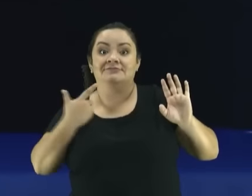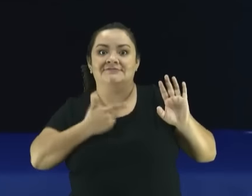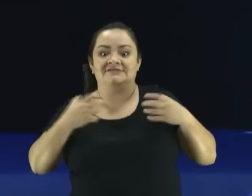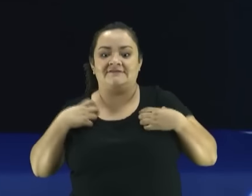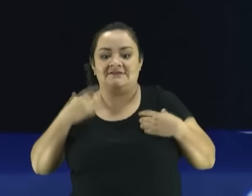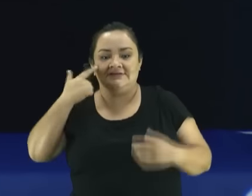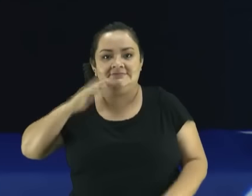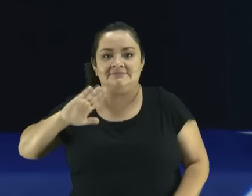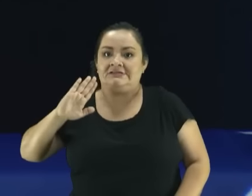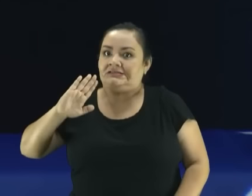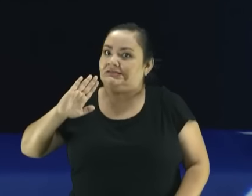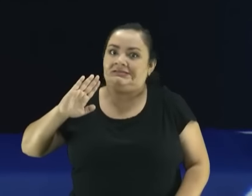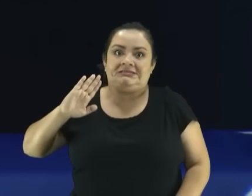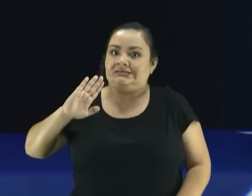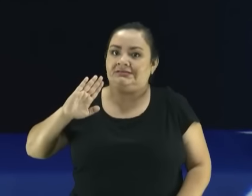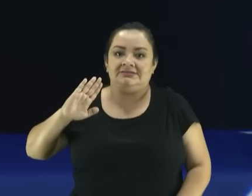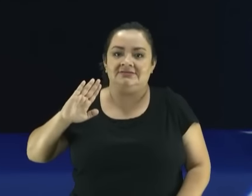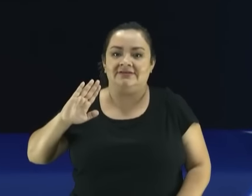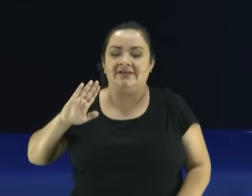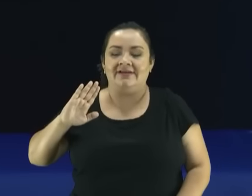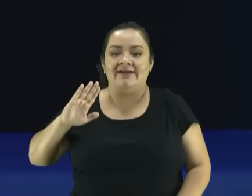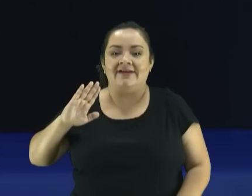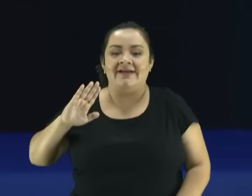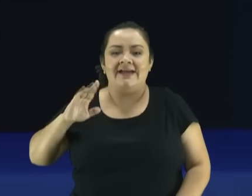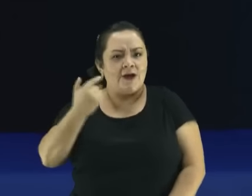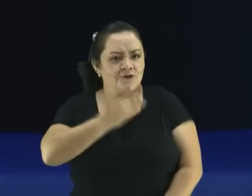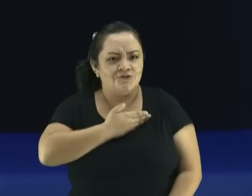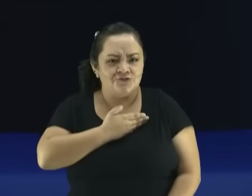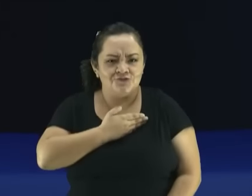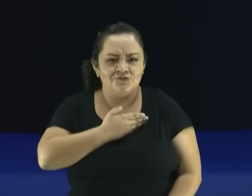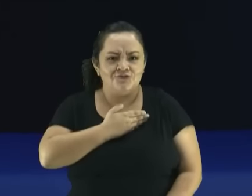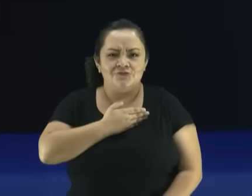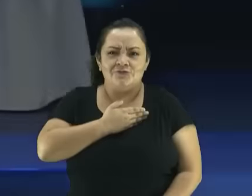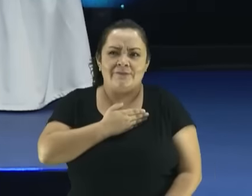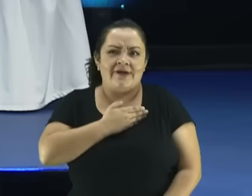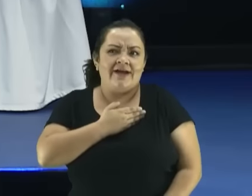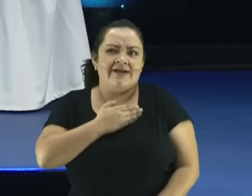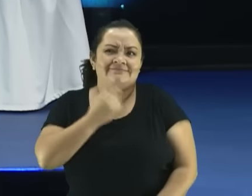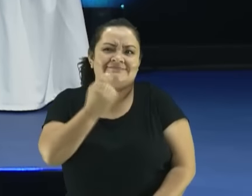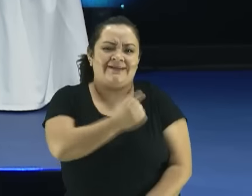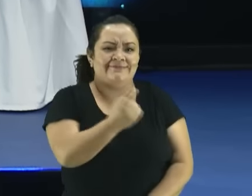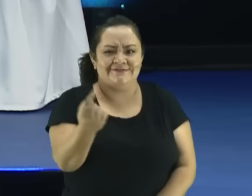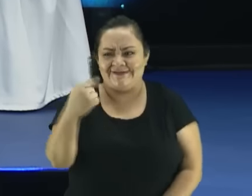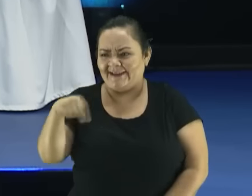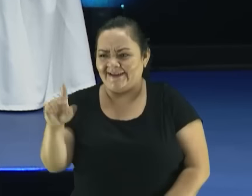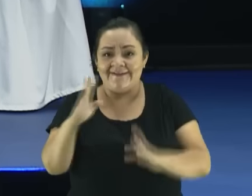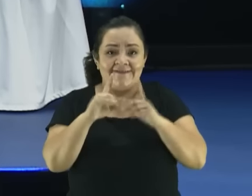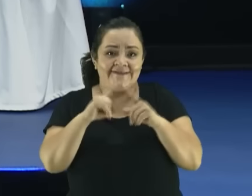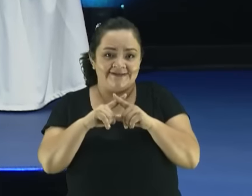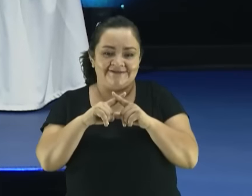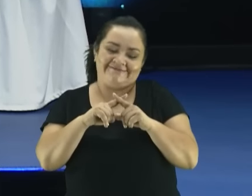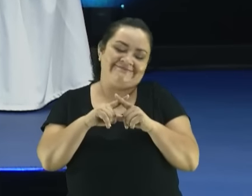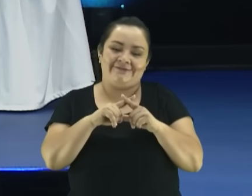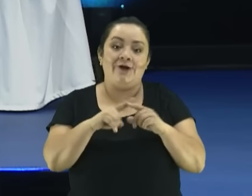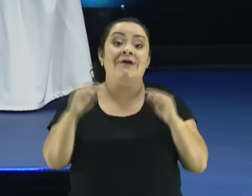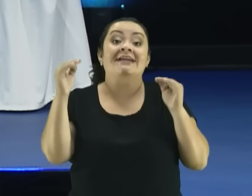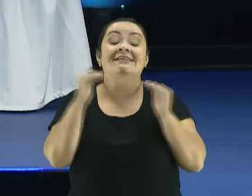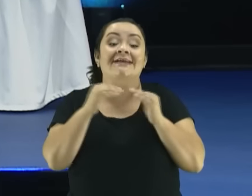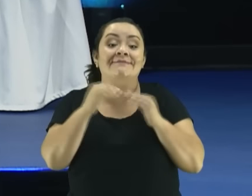lo contrario y no siempre es culpa del que asiste a una iglesia sino del que preside una